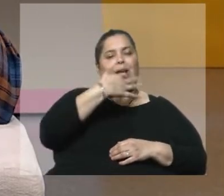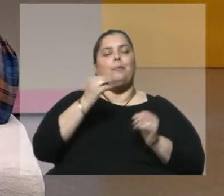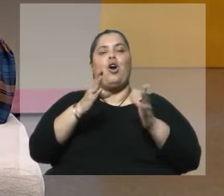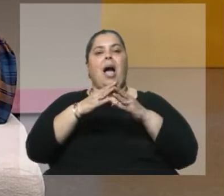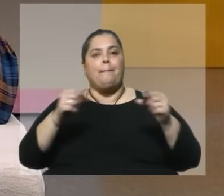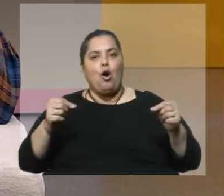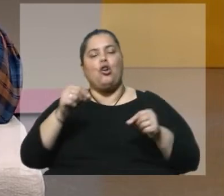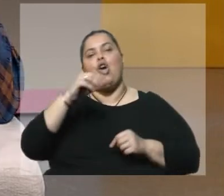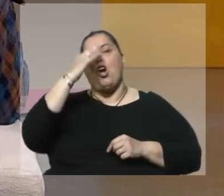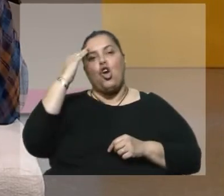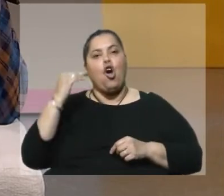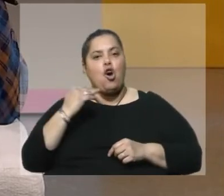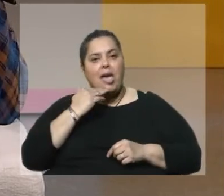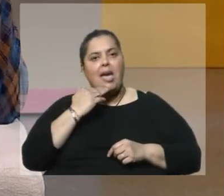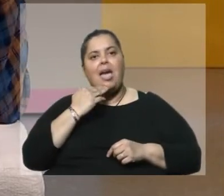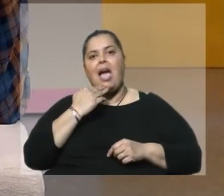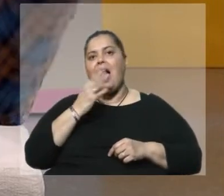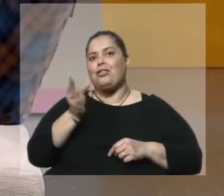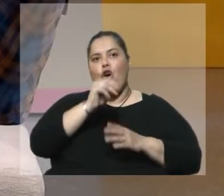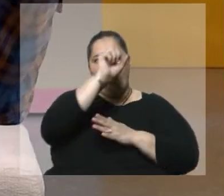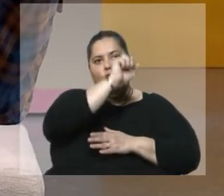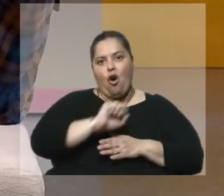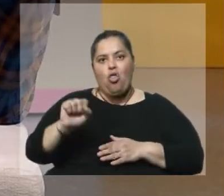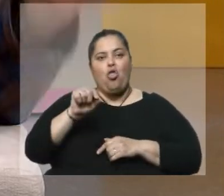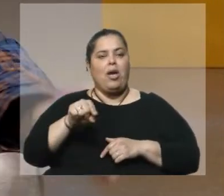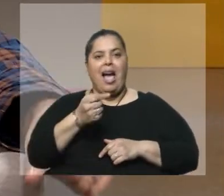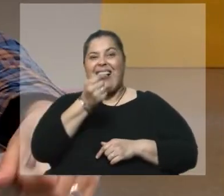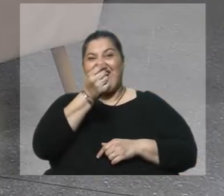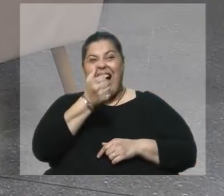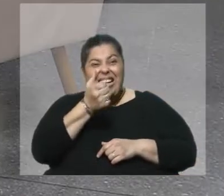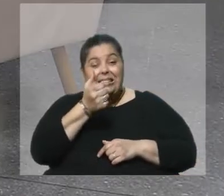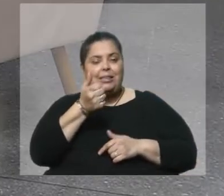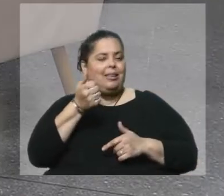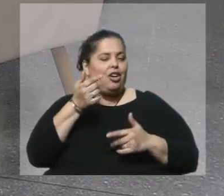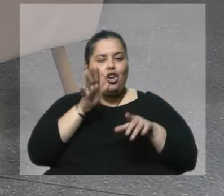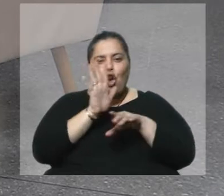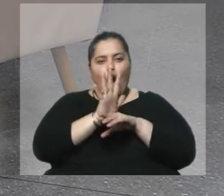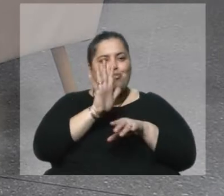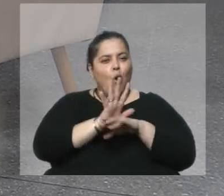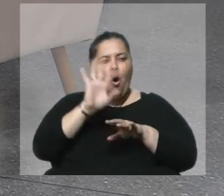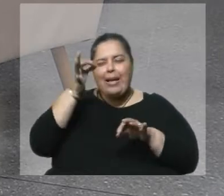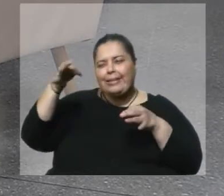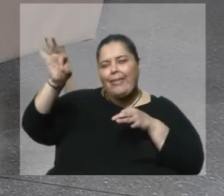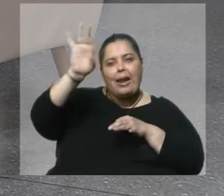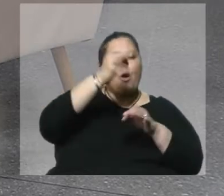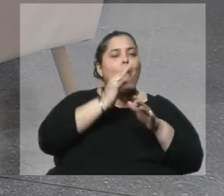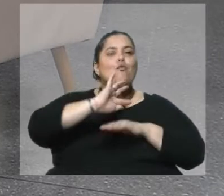Corea, bueno, todo lo que es Oriente era casi extraterrestre lo que veías. Uh-huh. Era una cosa muy